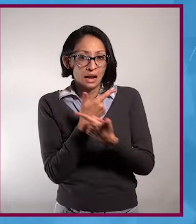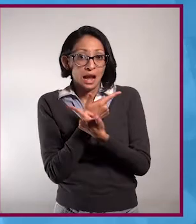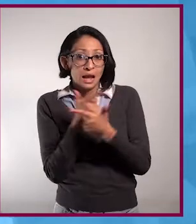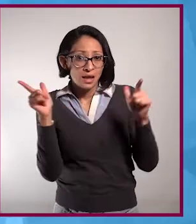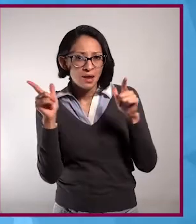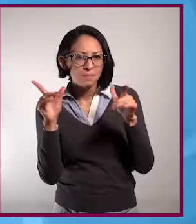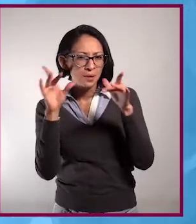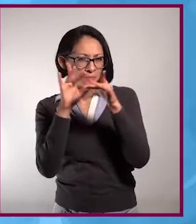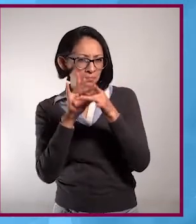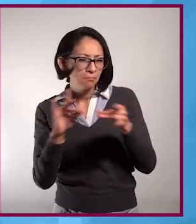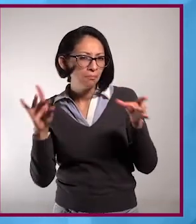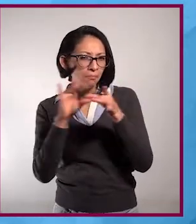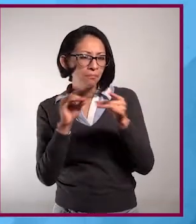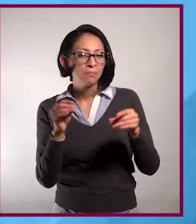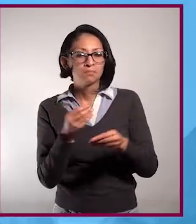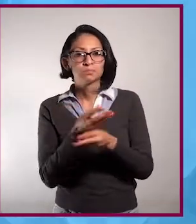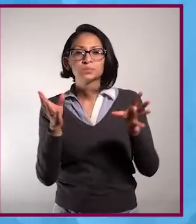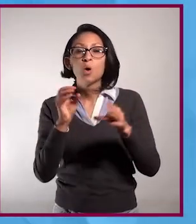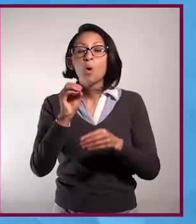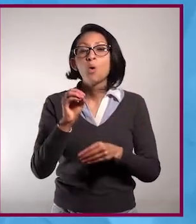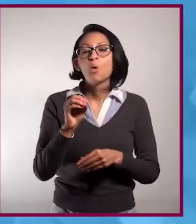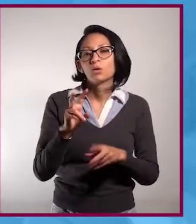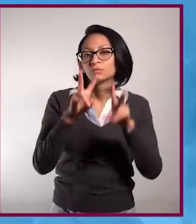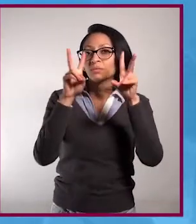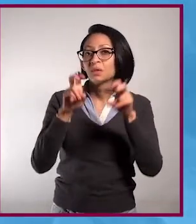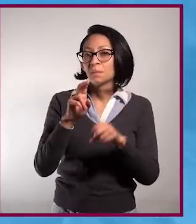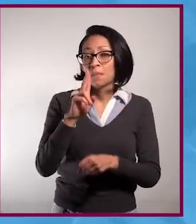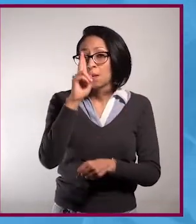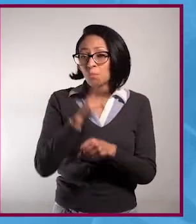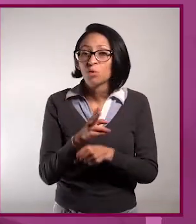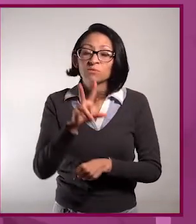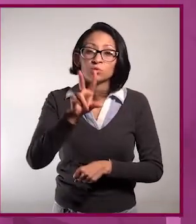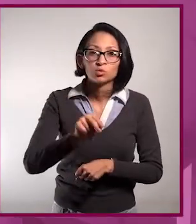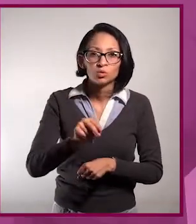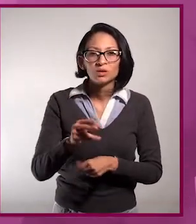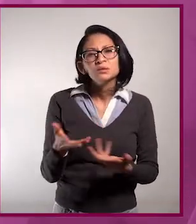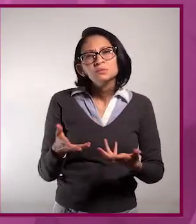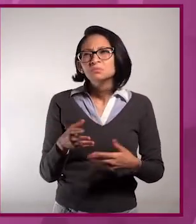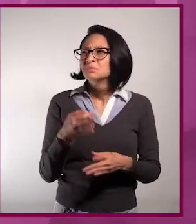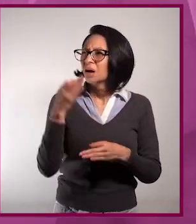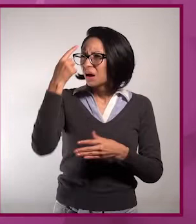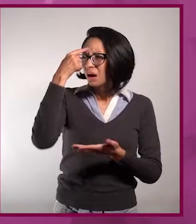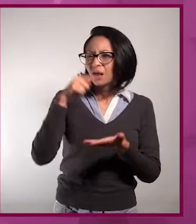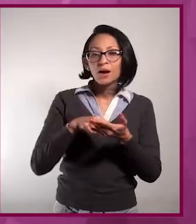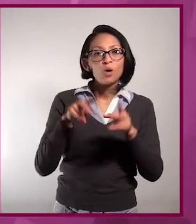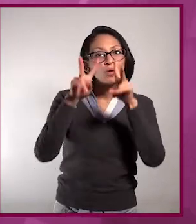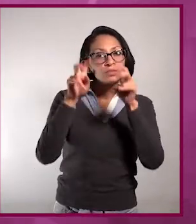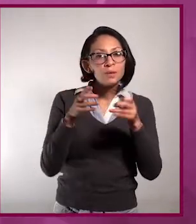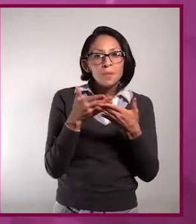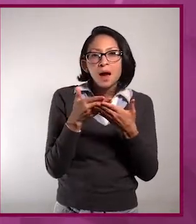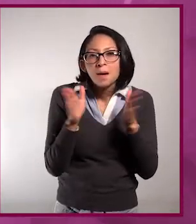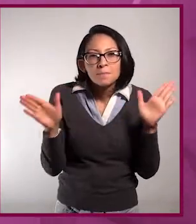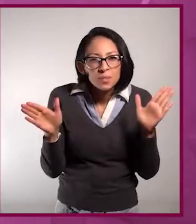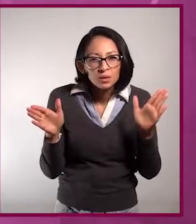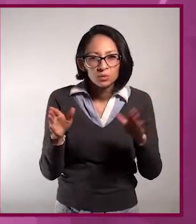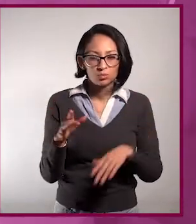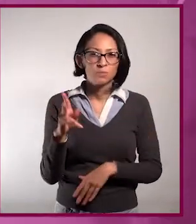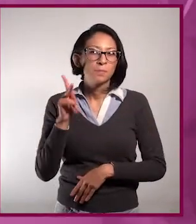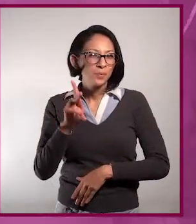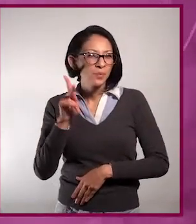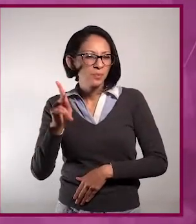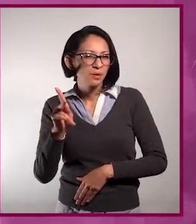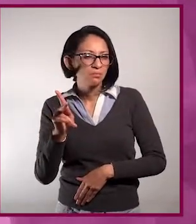la menstruación o que es un tema prohibido? ¿Por qué? Y es un tema muy abierto, tanto la menstruación